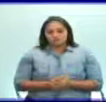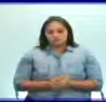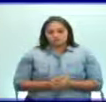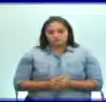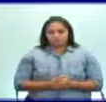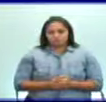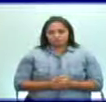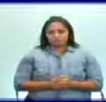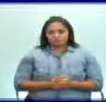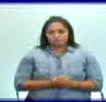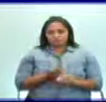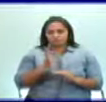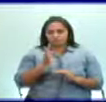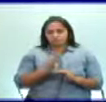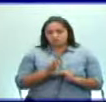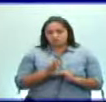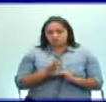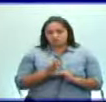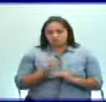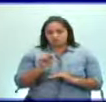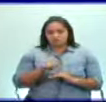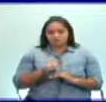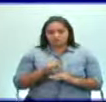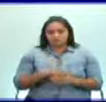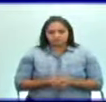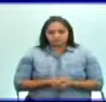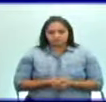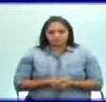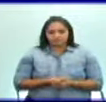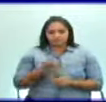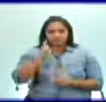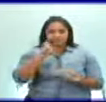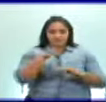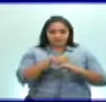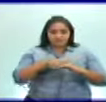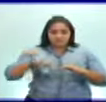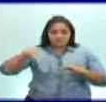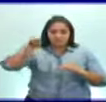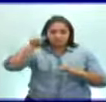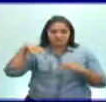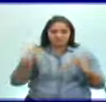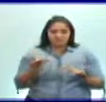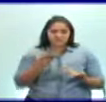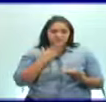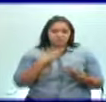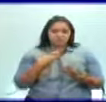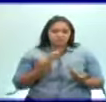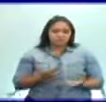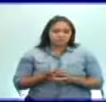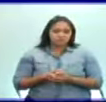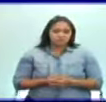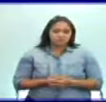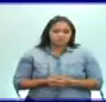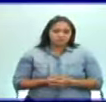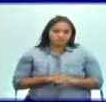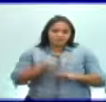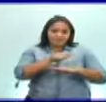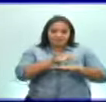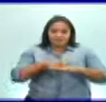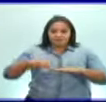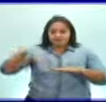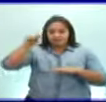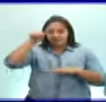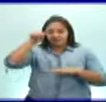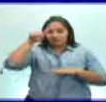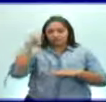la que representamos en la definición. Ahora verán el desplazamiento. En este caso, cuando el desplazamiento es en el eje X, miren,